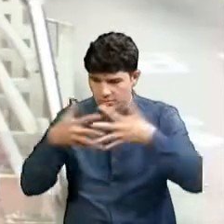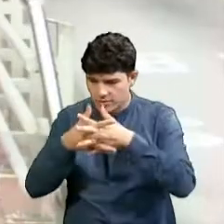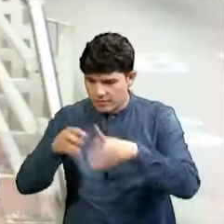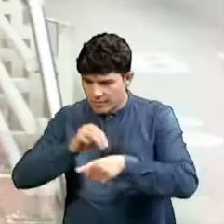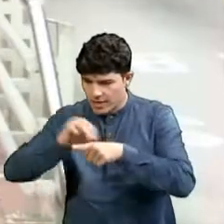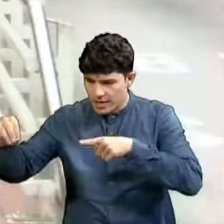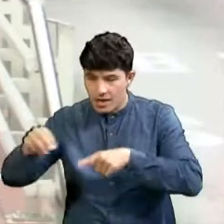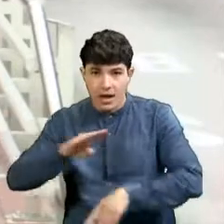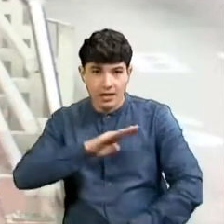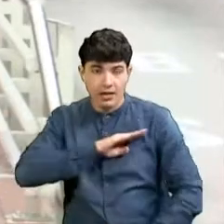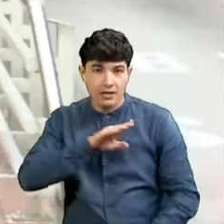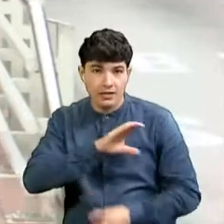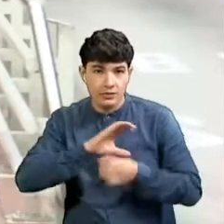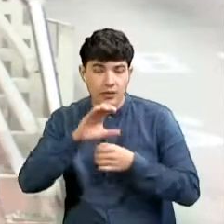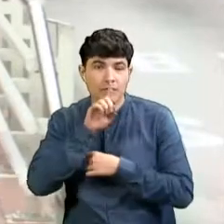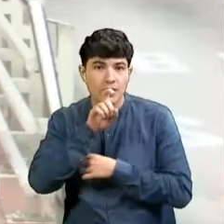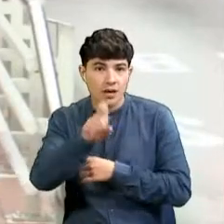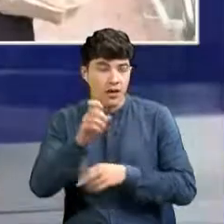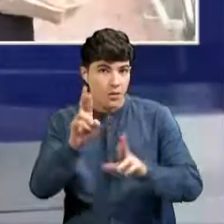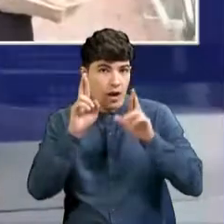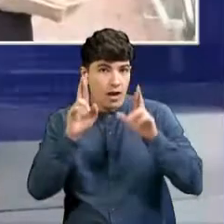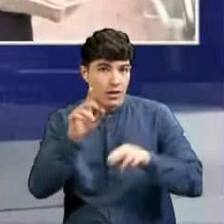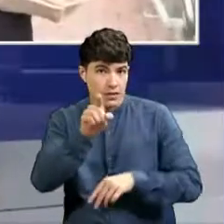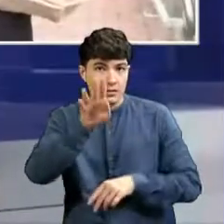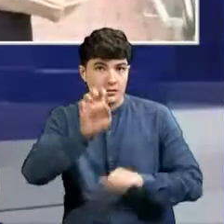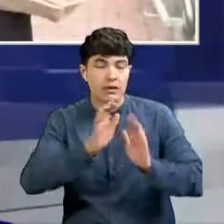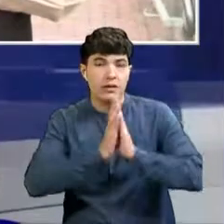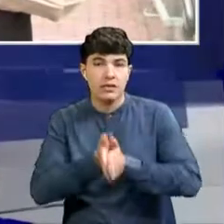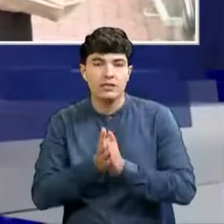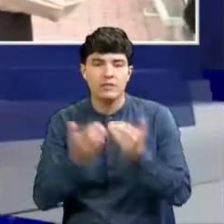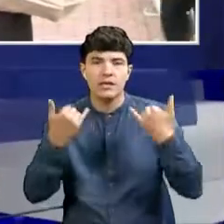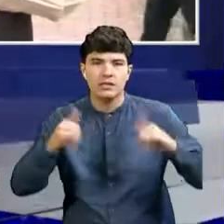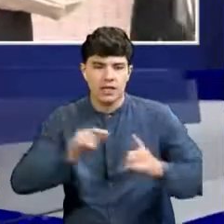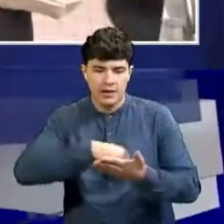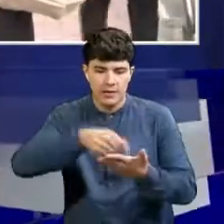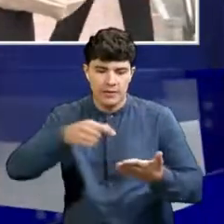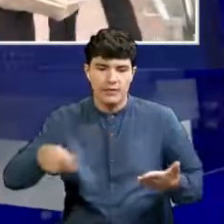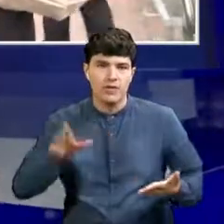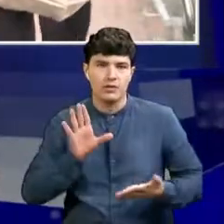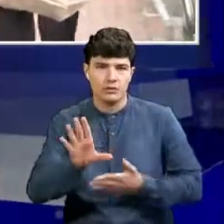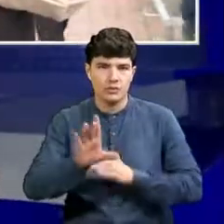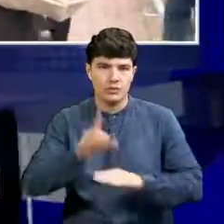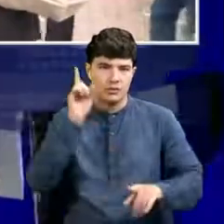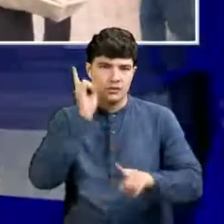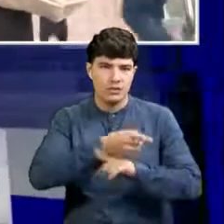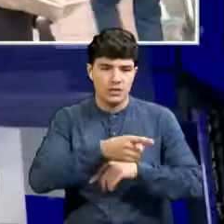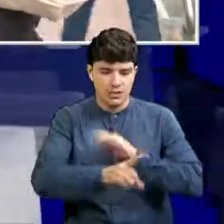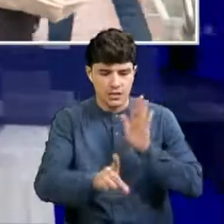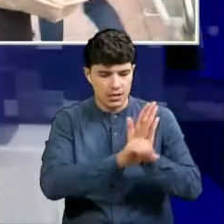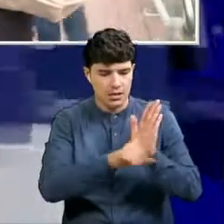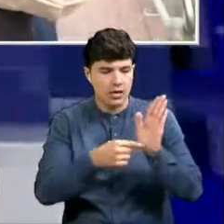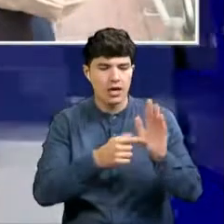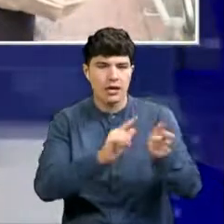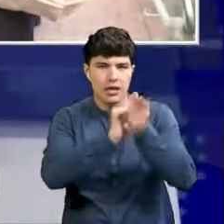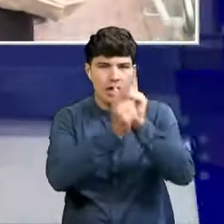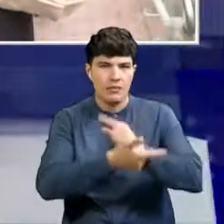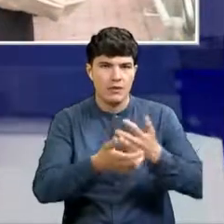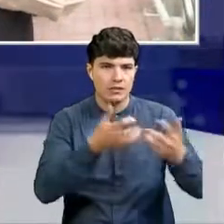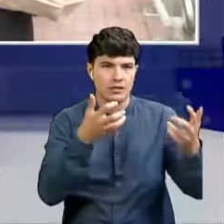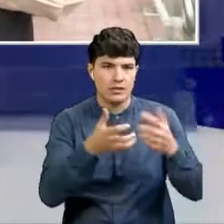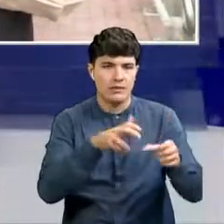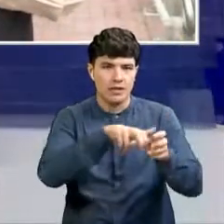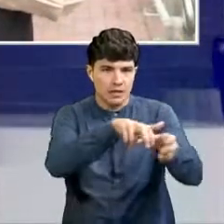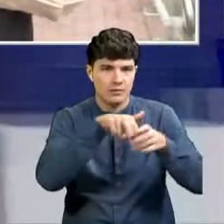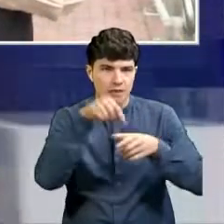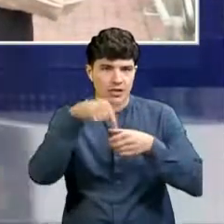alcalde de bucaramanga espera que el 19 de diciembre esté firmado el decreto donde se cambiará el sistema de transporte en la